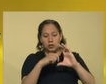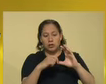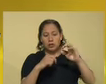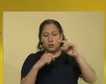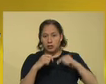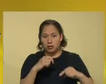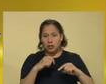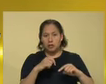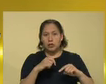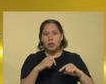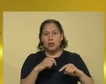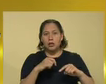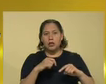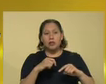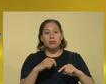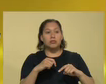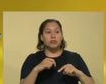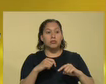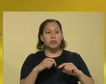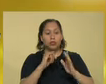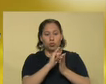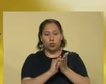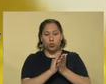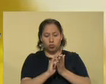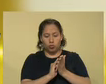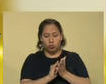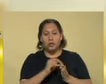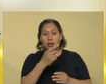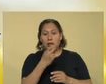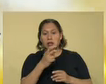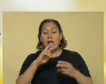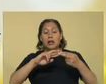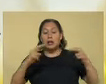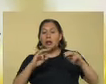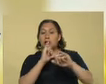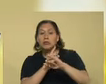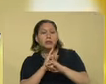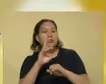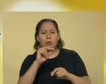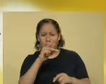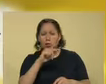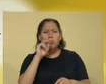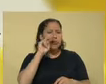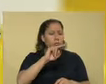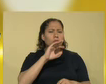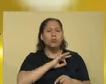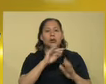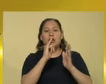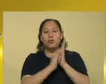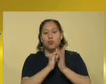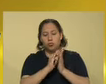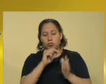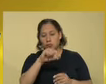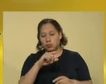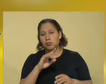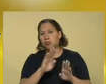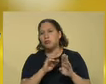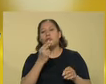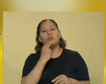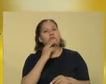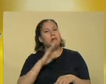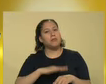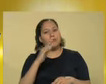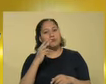número tres? YouTube. Aunque no es una, YouTube. Aunque no es una red social, pero okay. YouTube es el siguiente servicio más